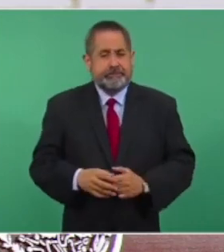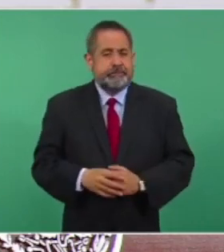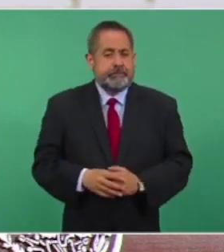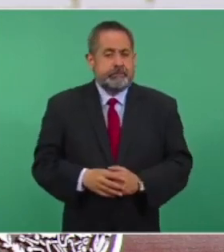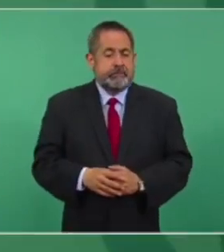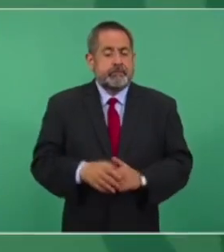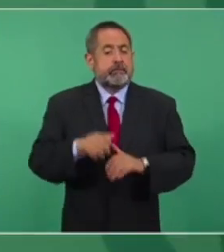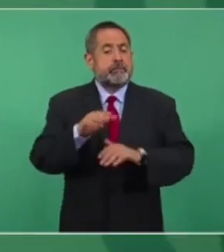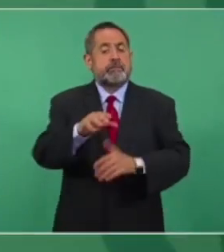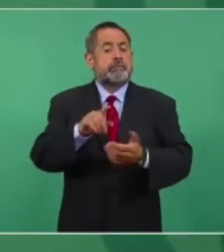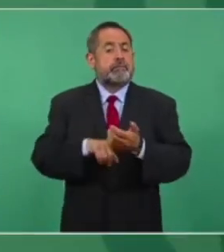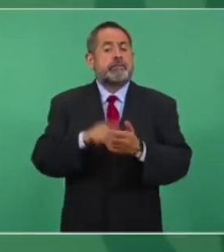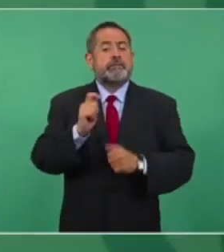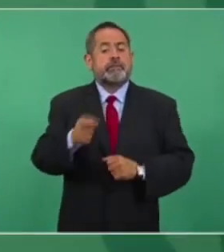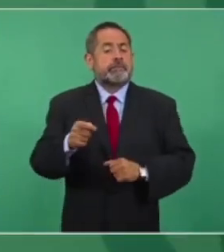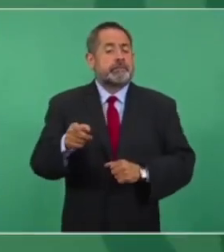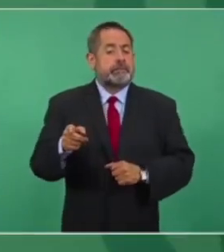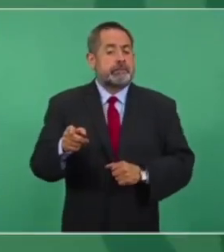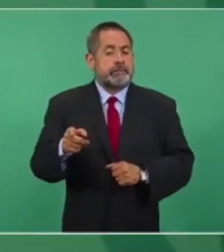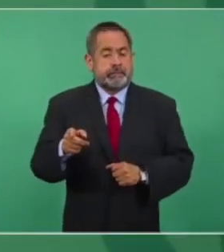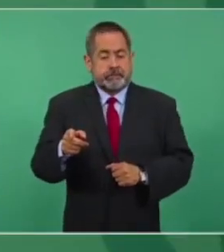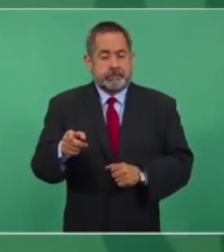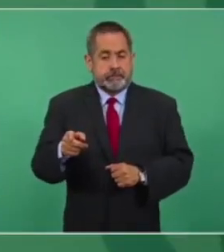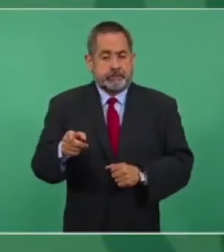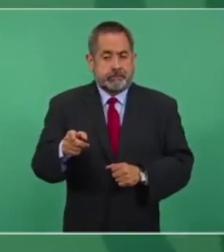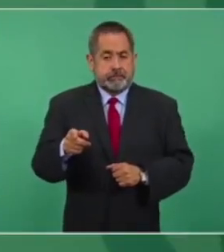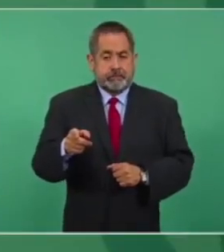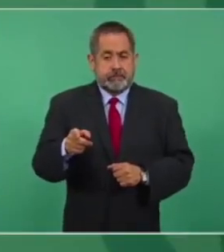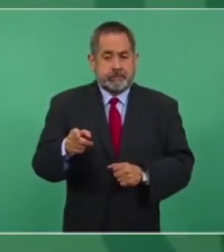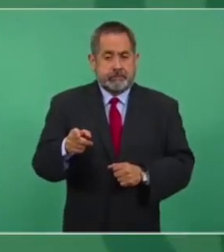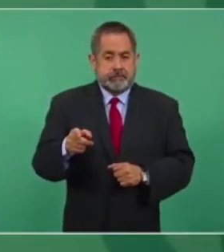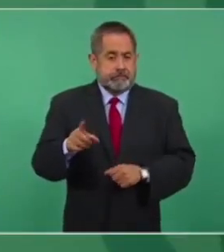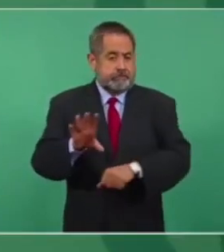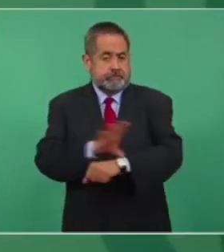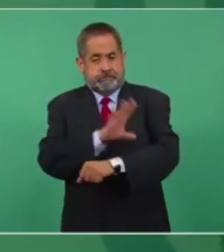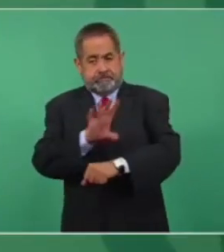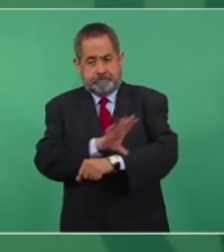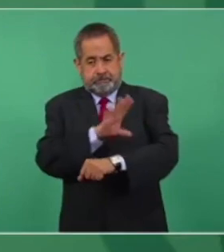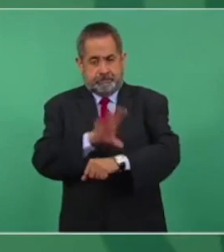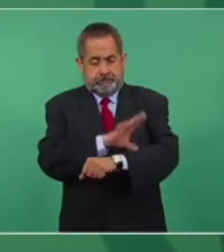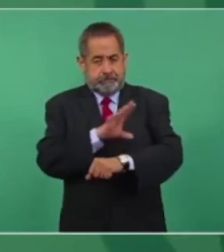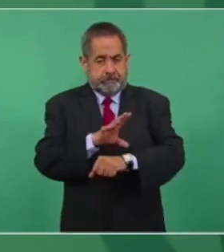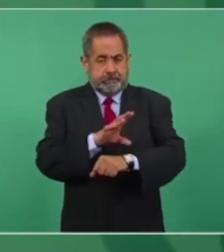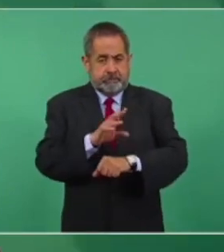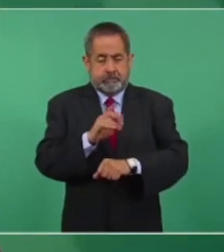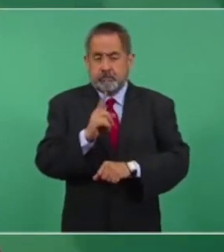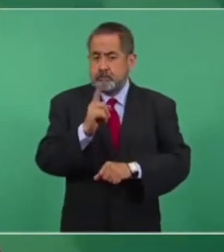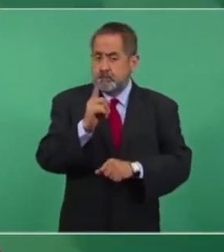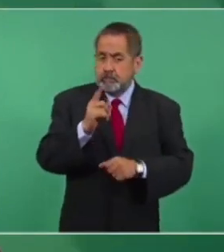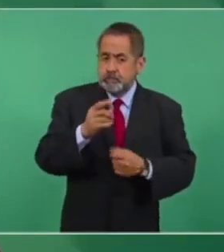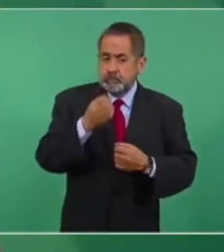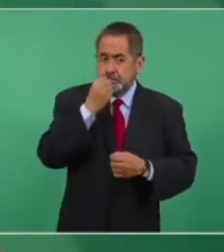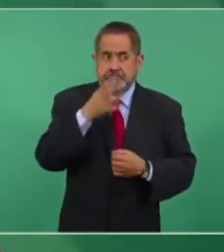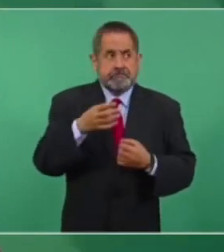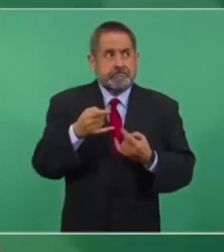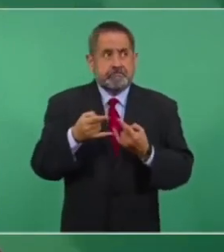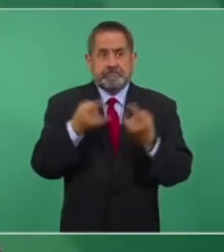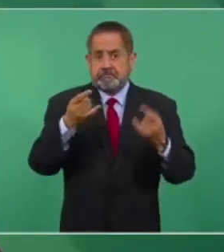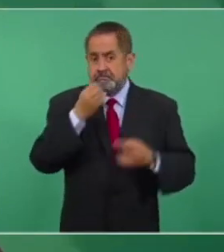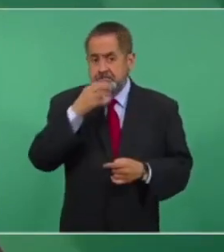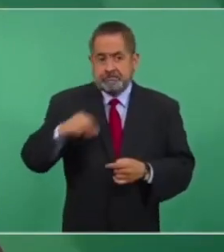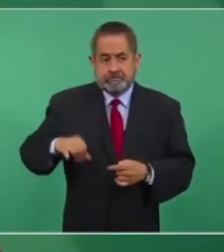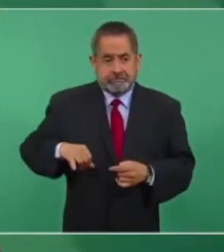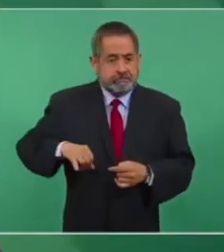En el caso de la electricidad es muy interesante la historia